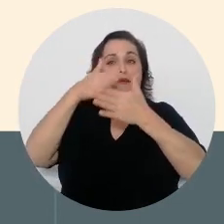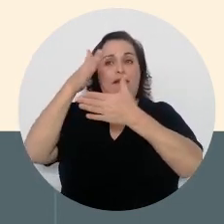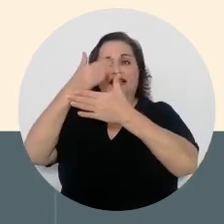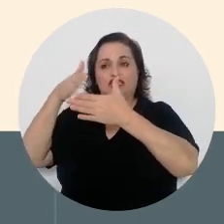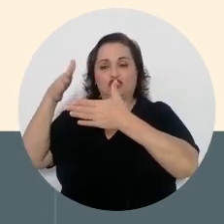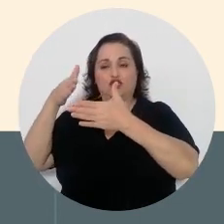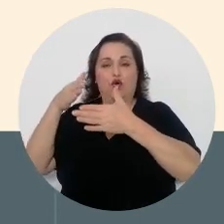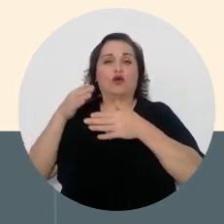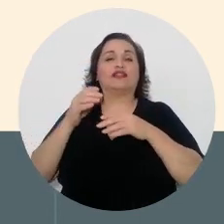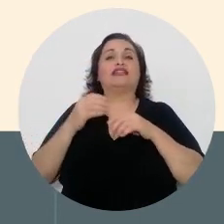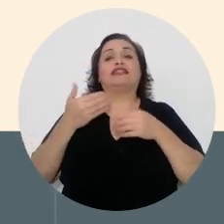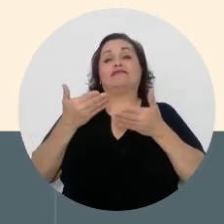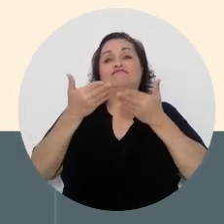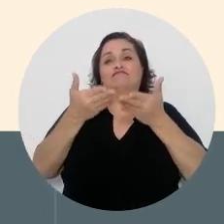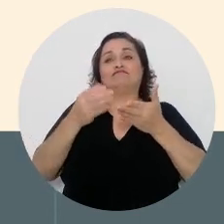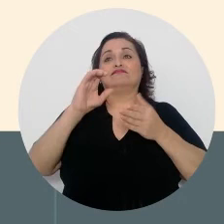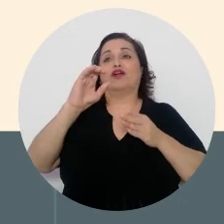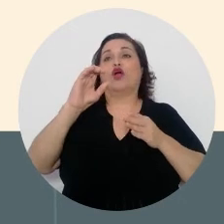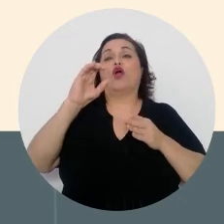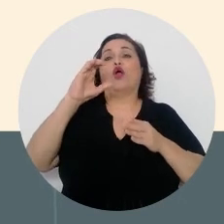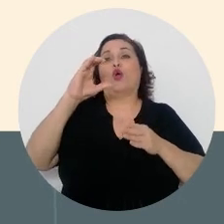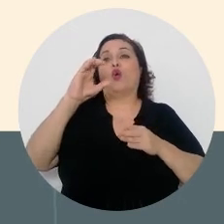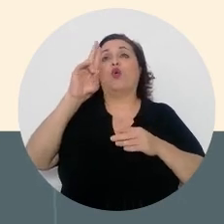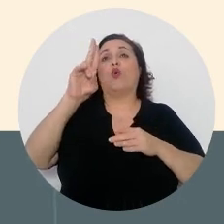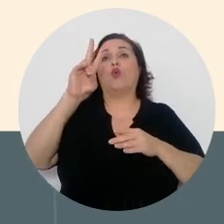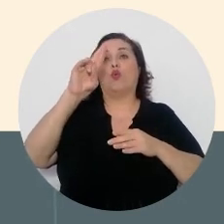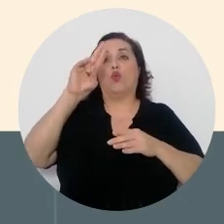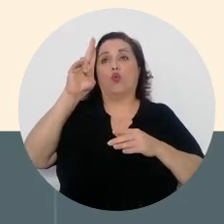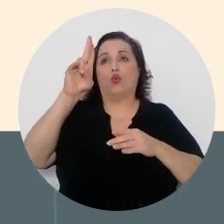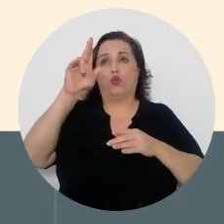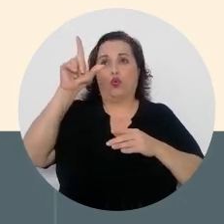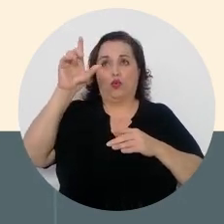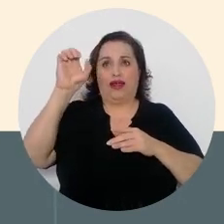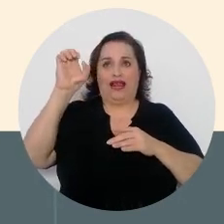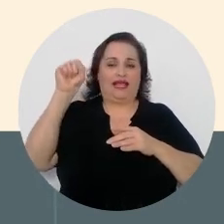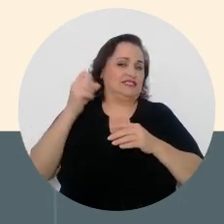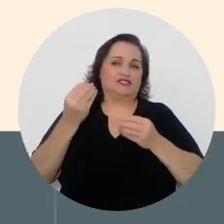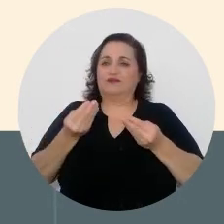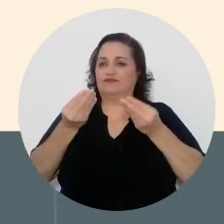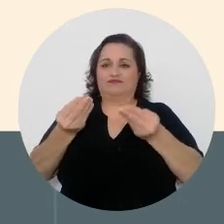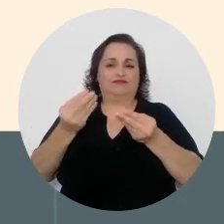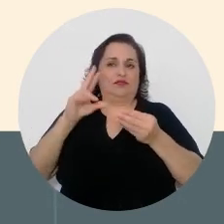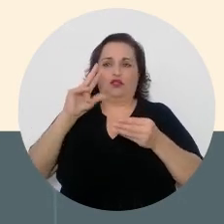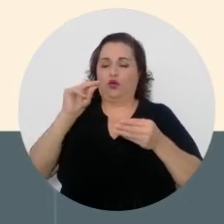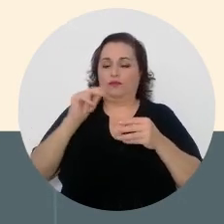distribución de escaños para obtener curules en la Asamblea Legislativa.